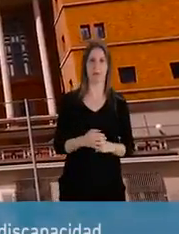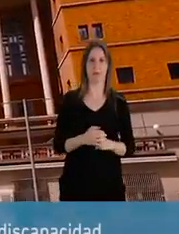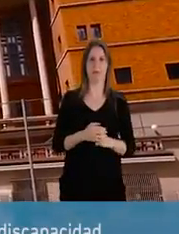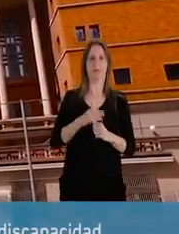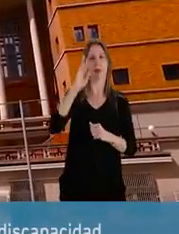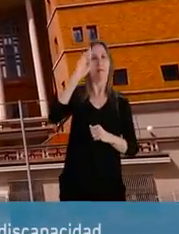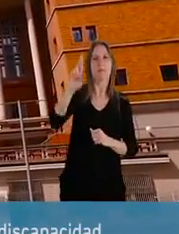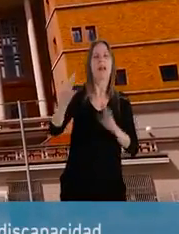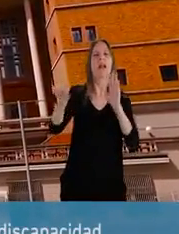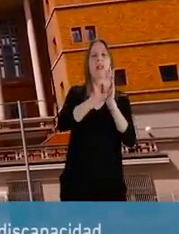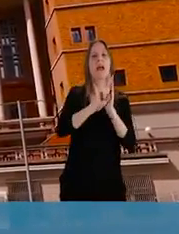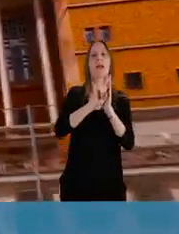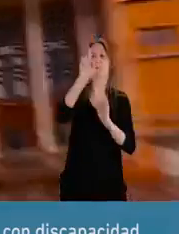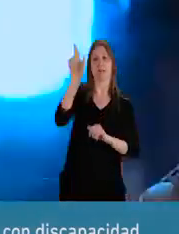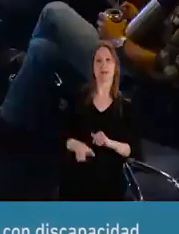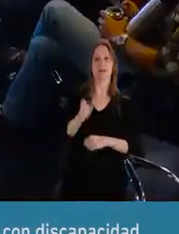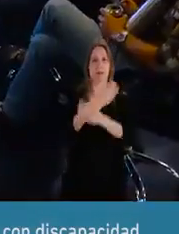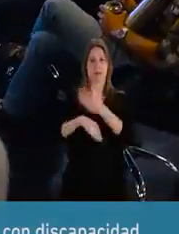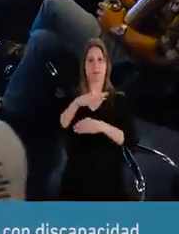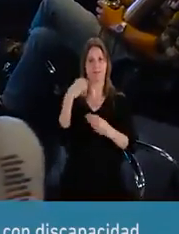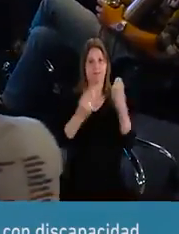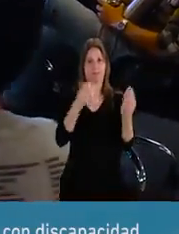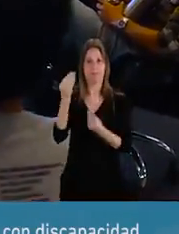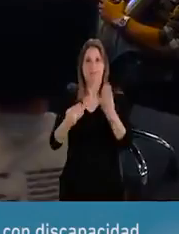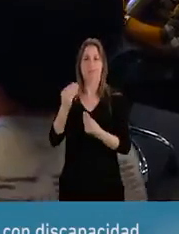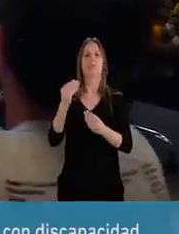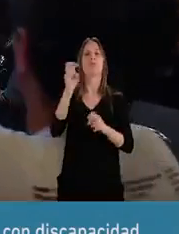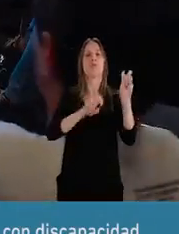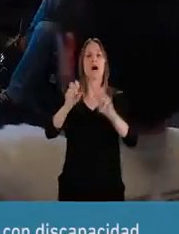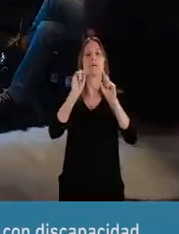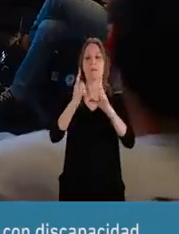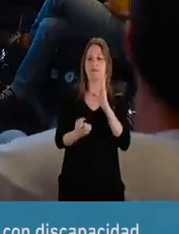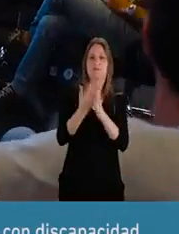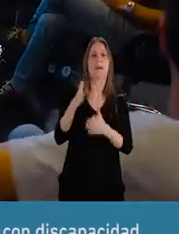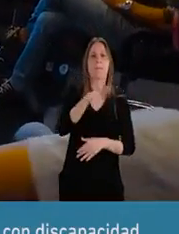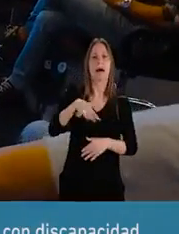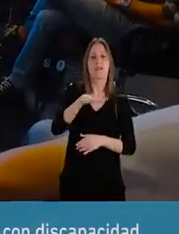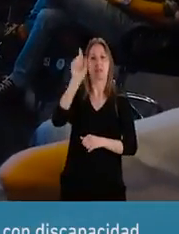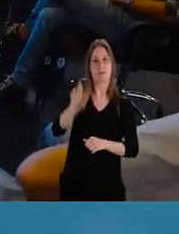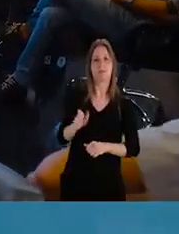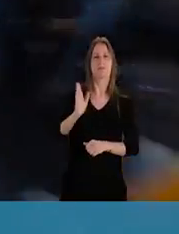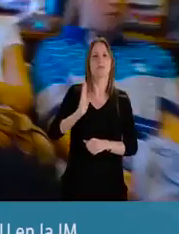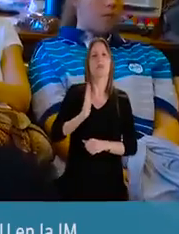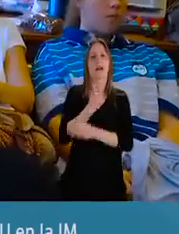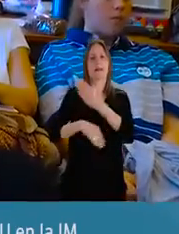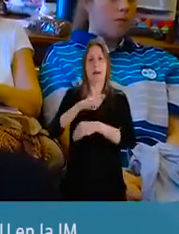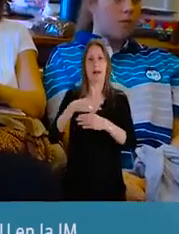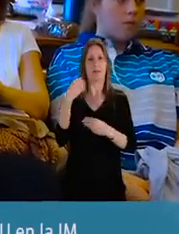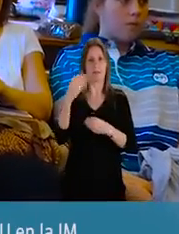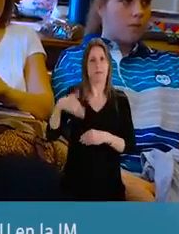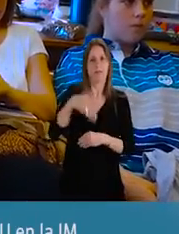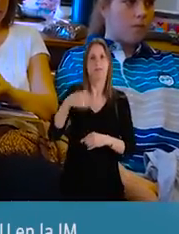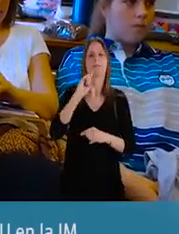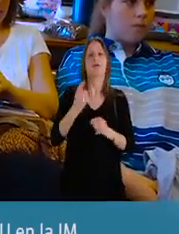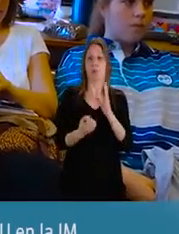cumplimiento de la Ley de Empleo de Personas con Discapacidad, conformación de espacios de participación para mujeres con discapacidad, creación de la carrera laboral